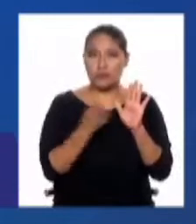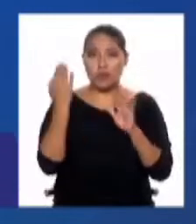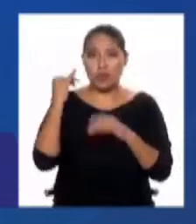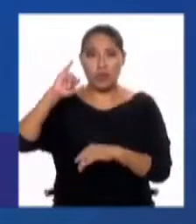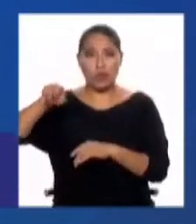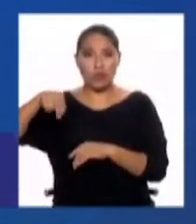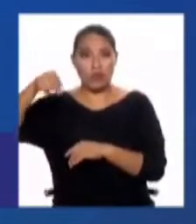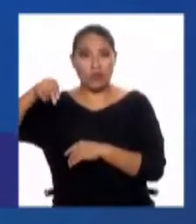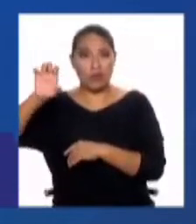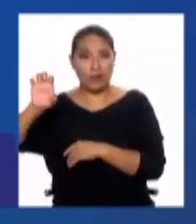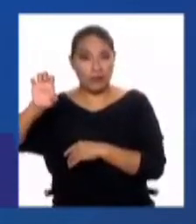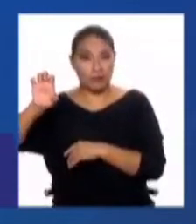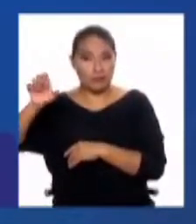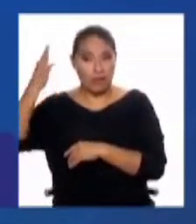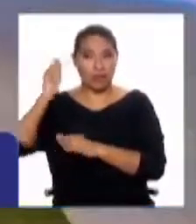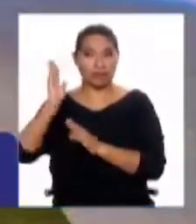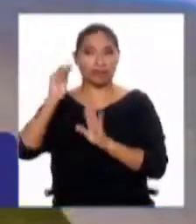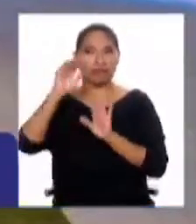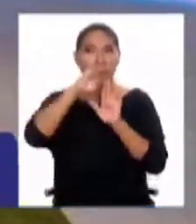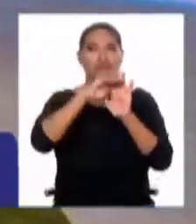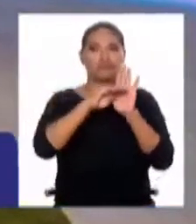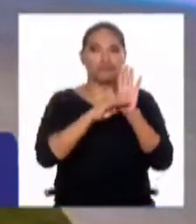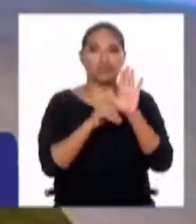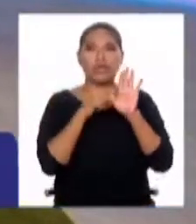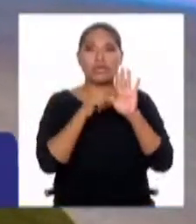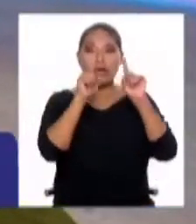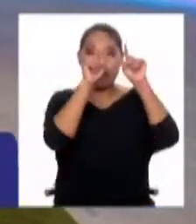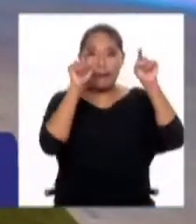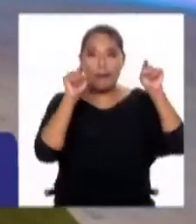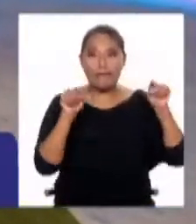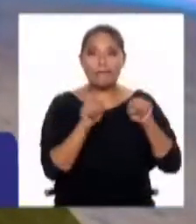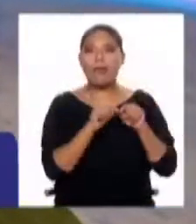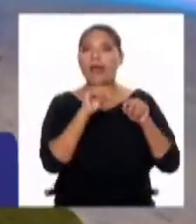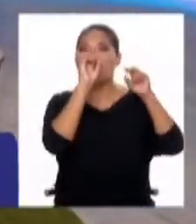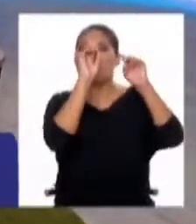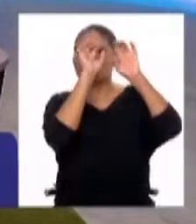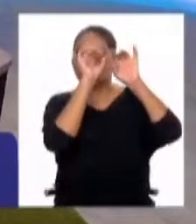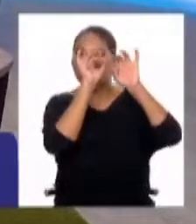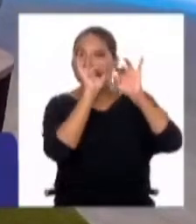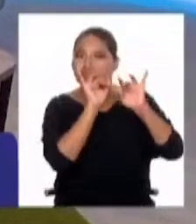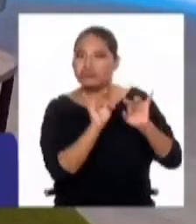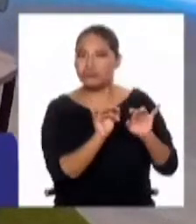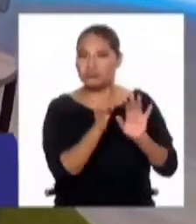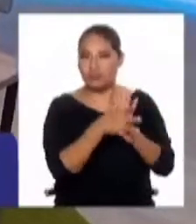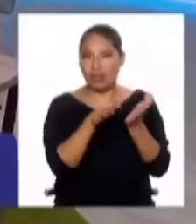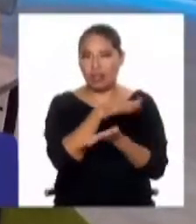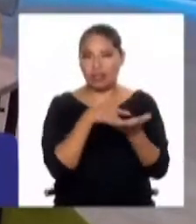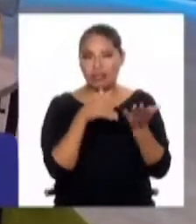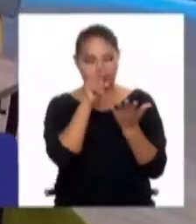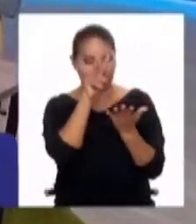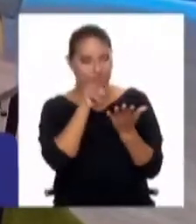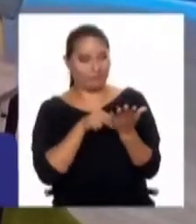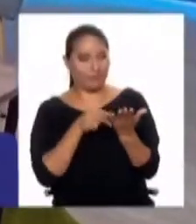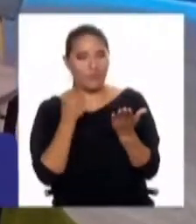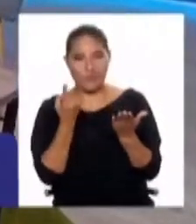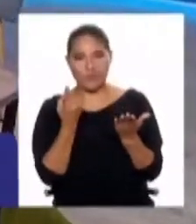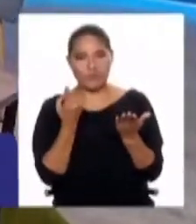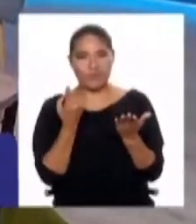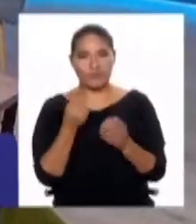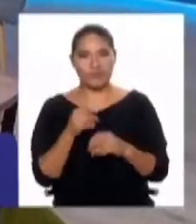de Elecciones. Ah, aquí en este cuadrito tienes que ponerme esto y lo desvirtúa totalmente.